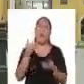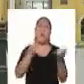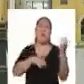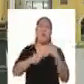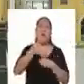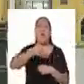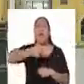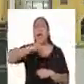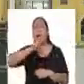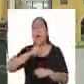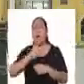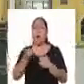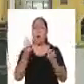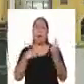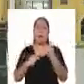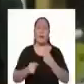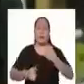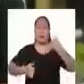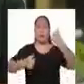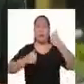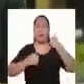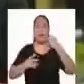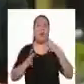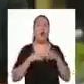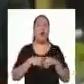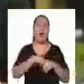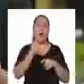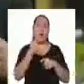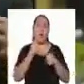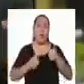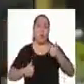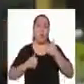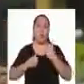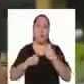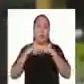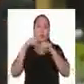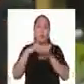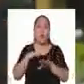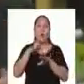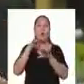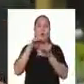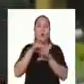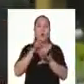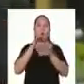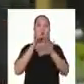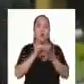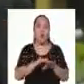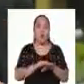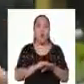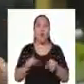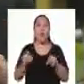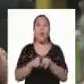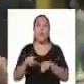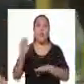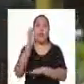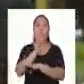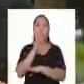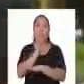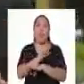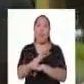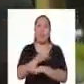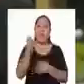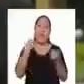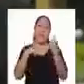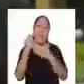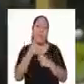los militares, las procesiones, y por la tarde los vendedores ambulantes, ofreciéndole al público